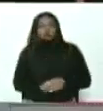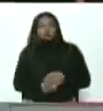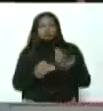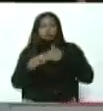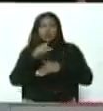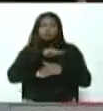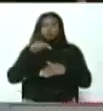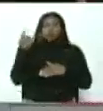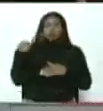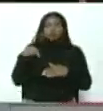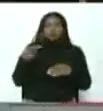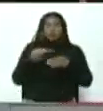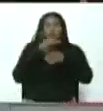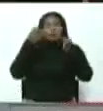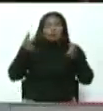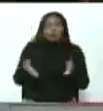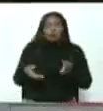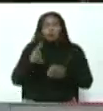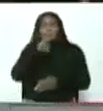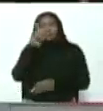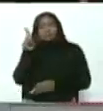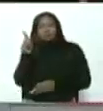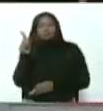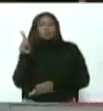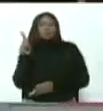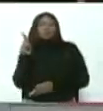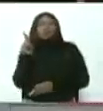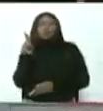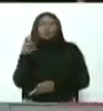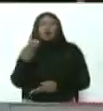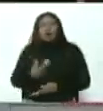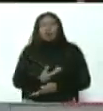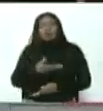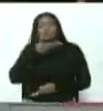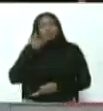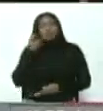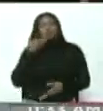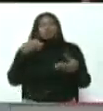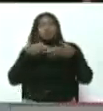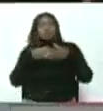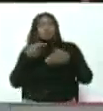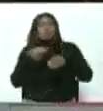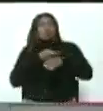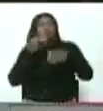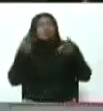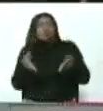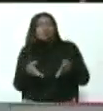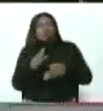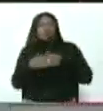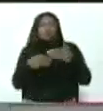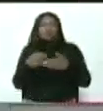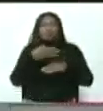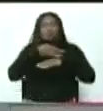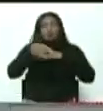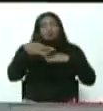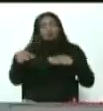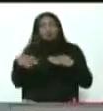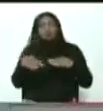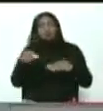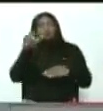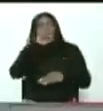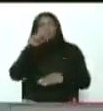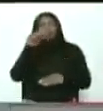tener gobernador y 21 alcaldes para el mejor equipo de gobierno. En el municipio